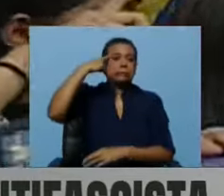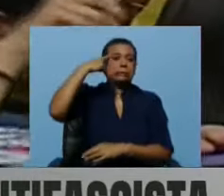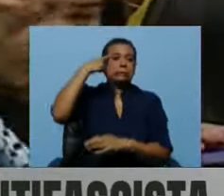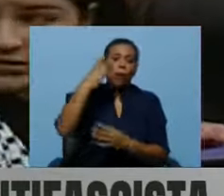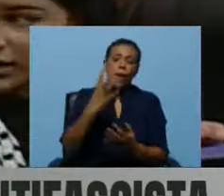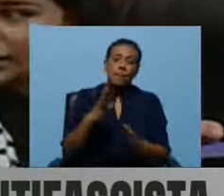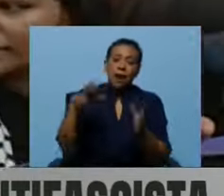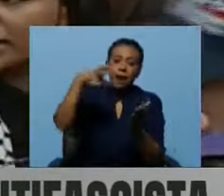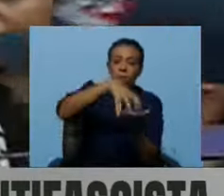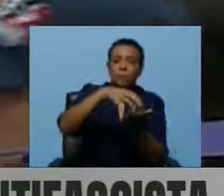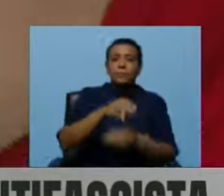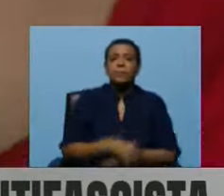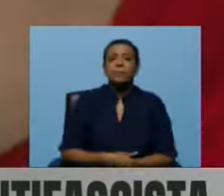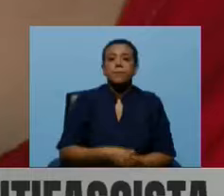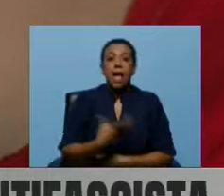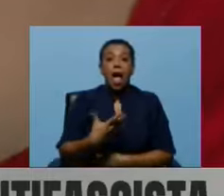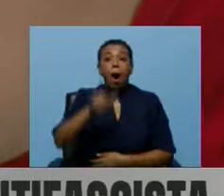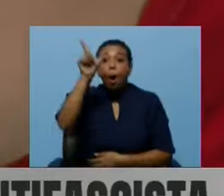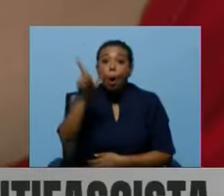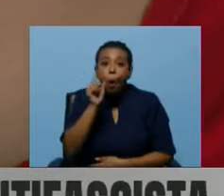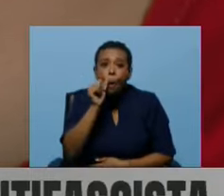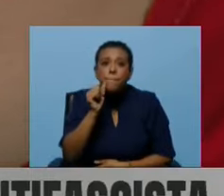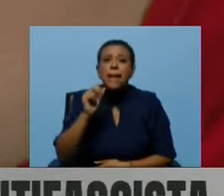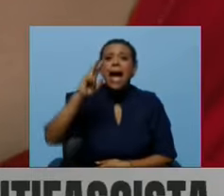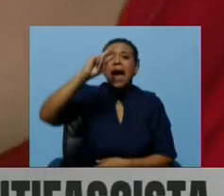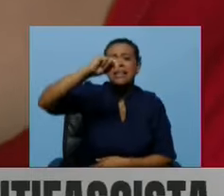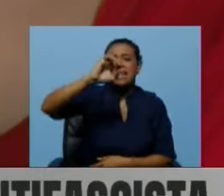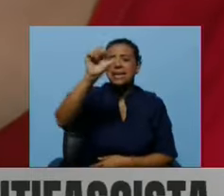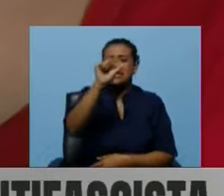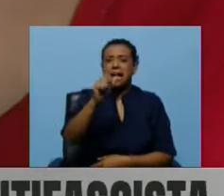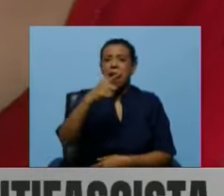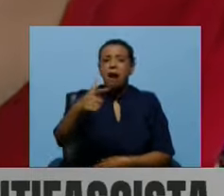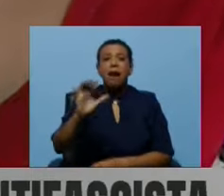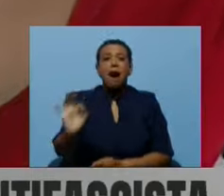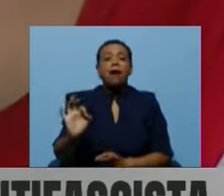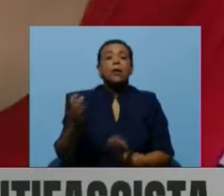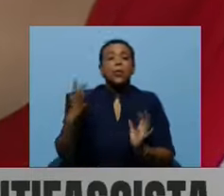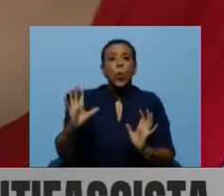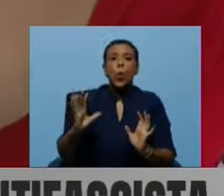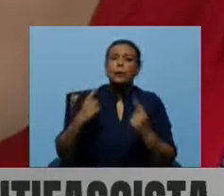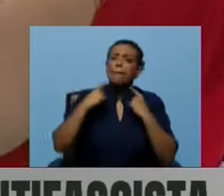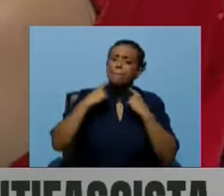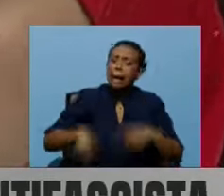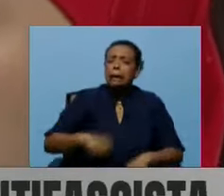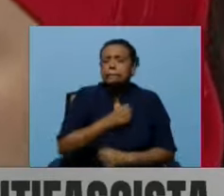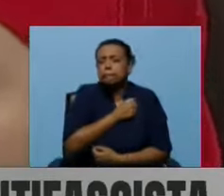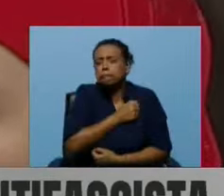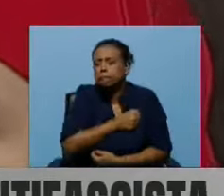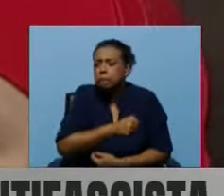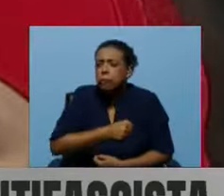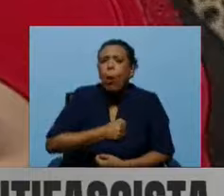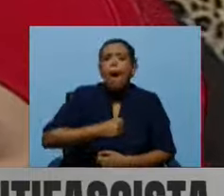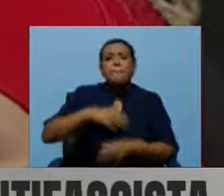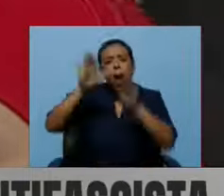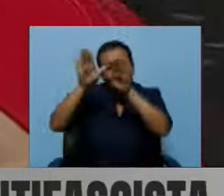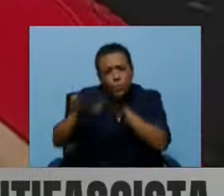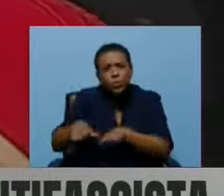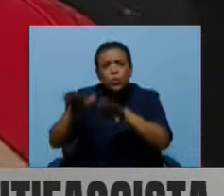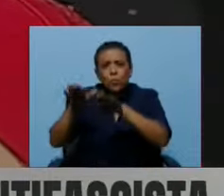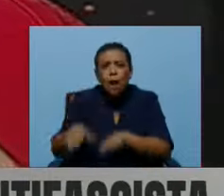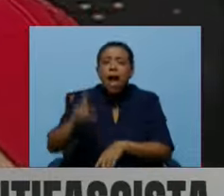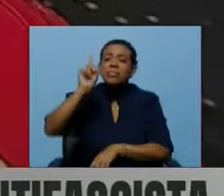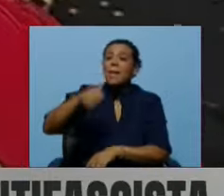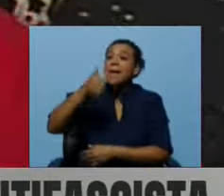de la región. El martirio de Nasrallah sería una gran pérdida para los musulmanes y